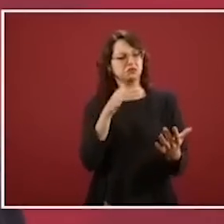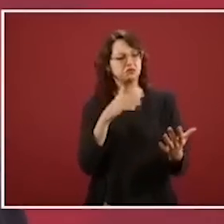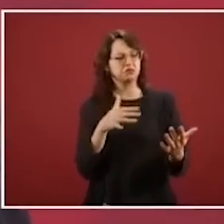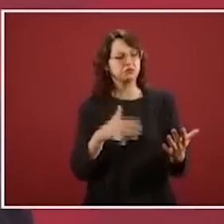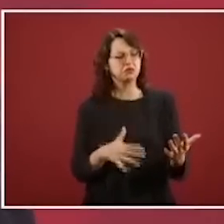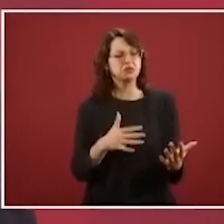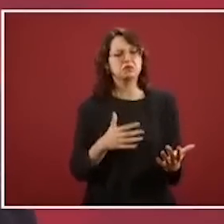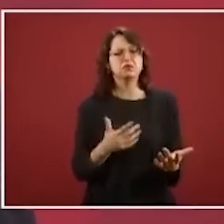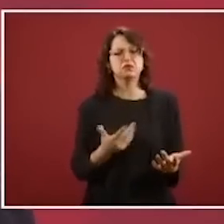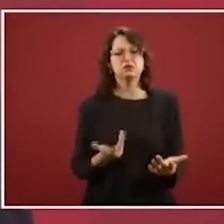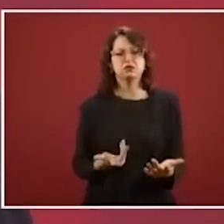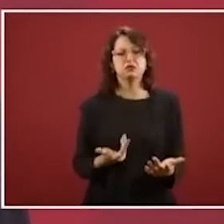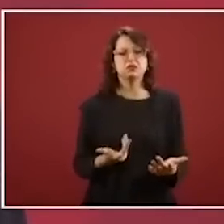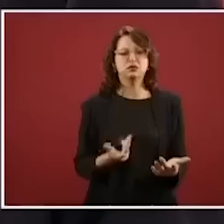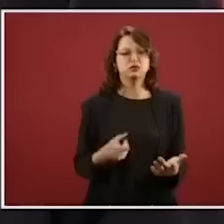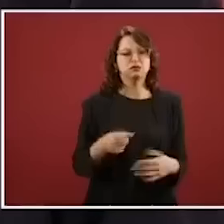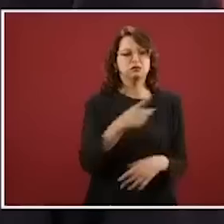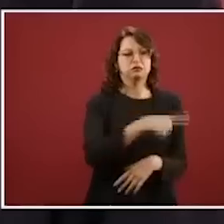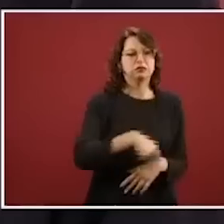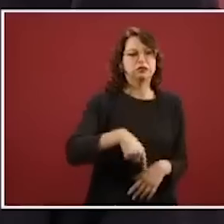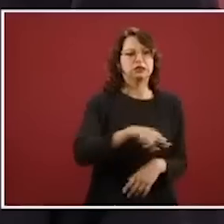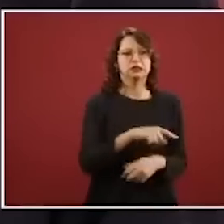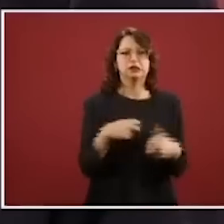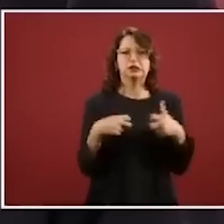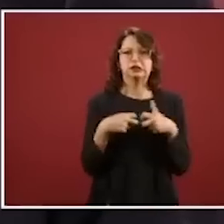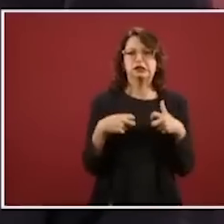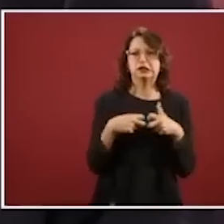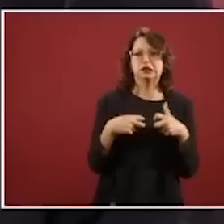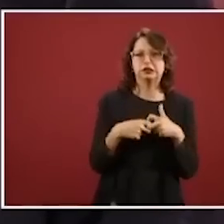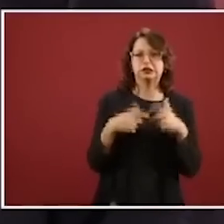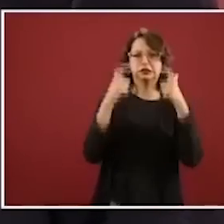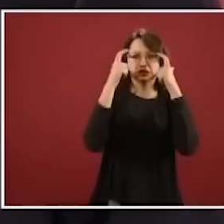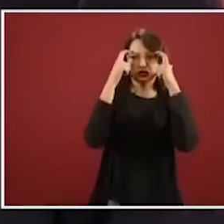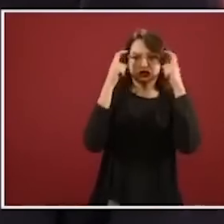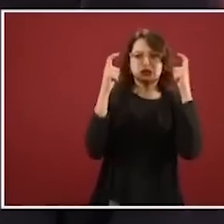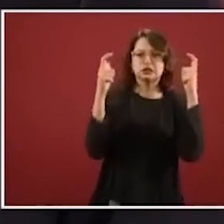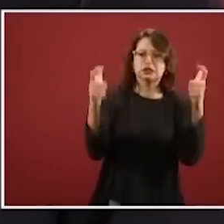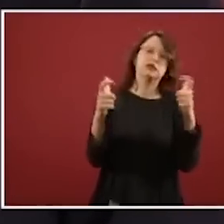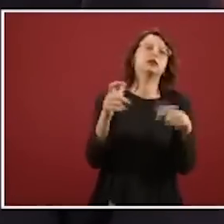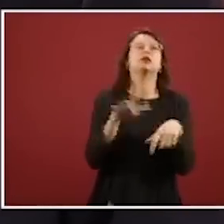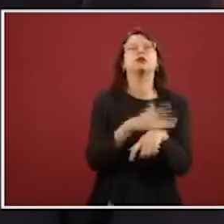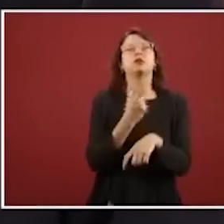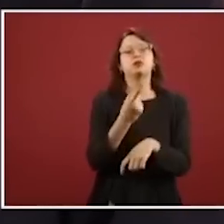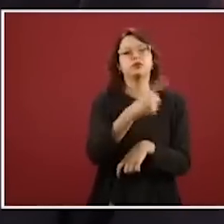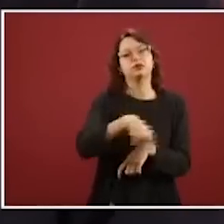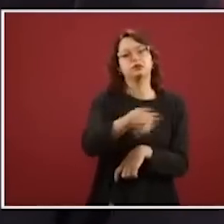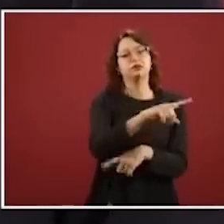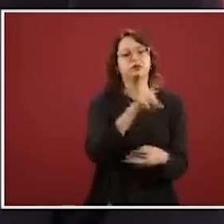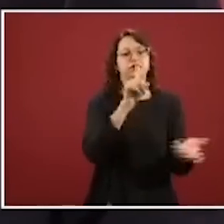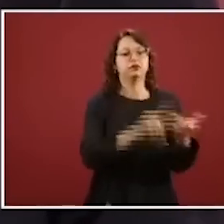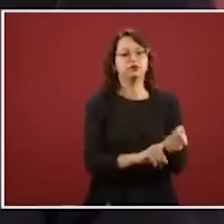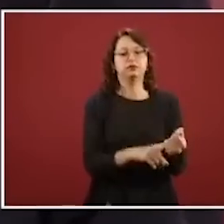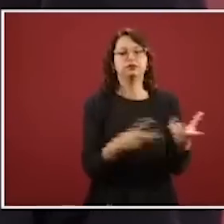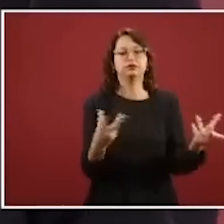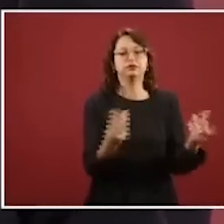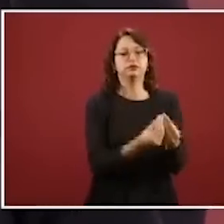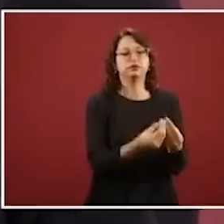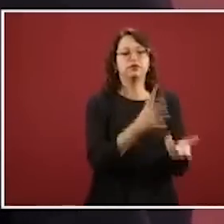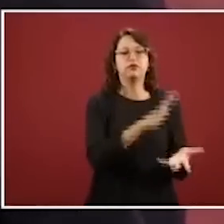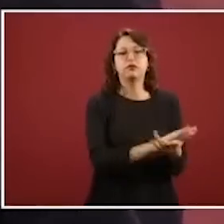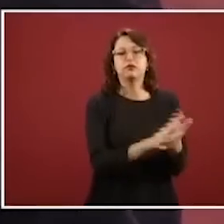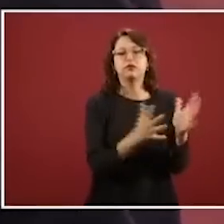muy nerviosos, tensos, porque estuvieron involucrados en